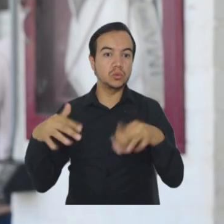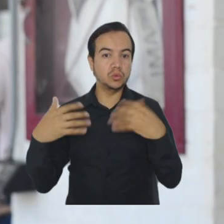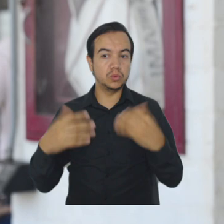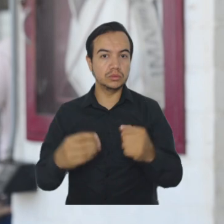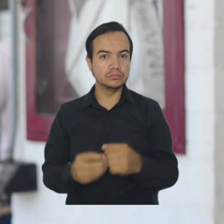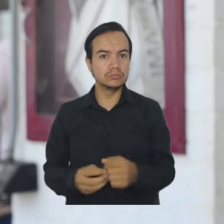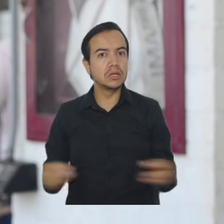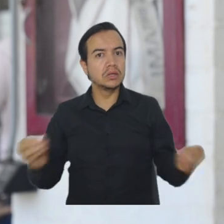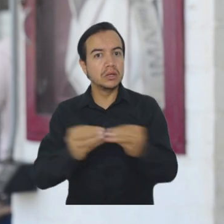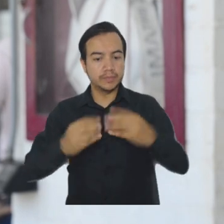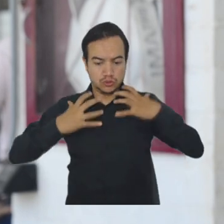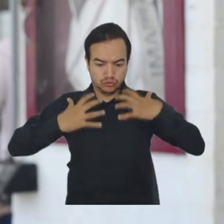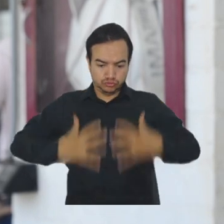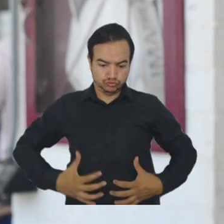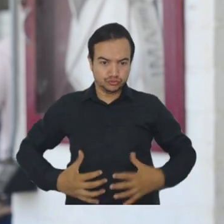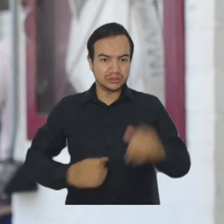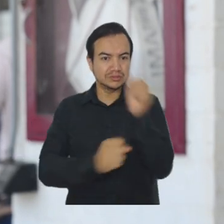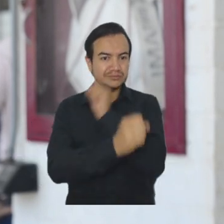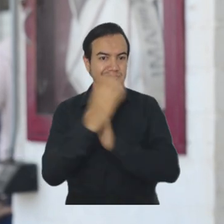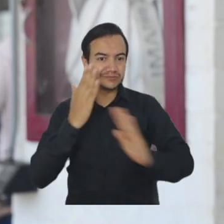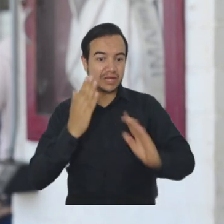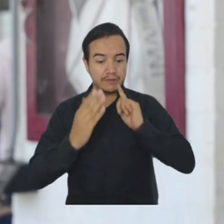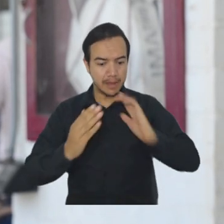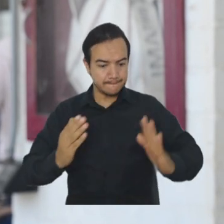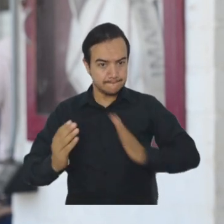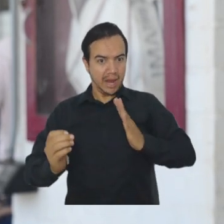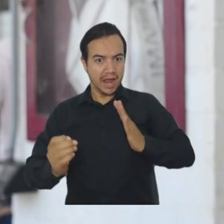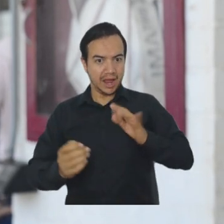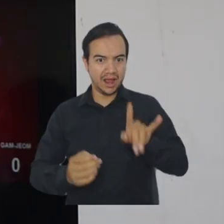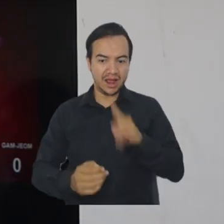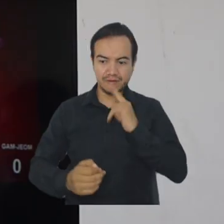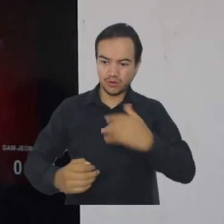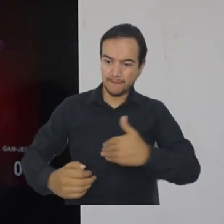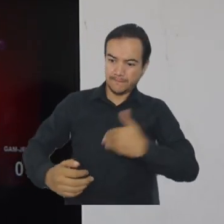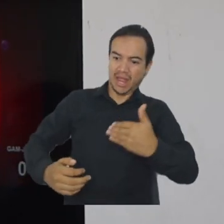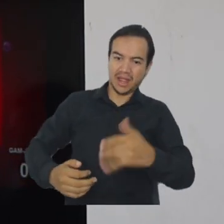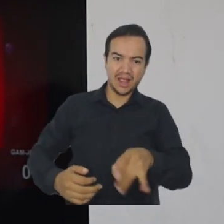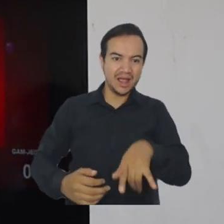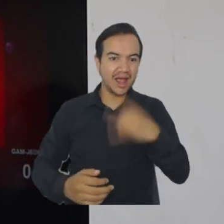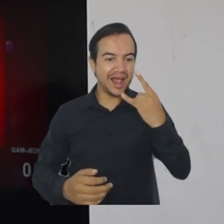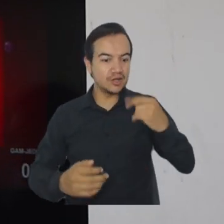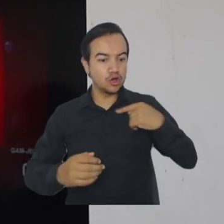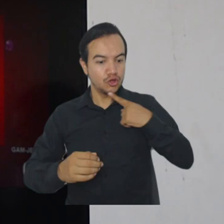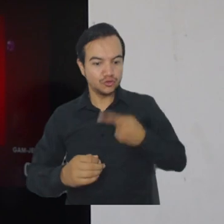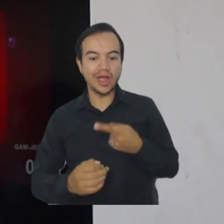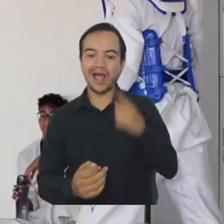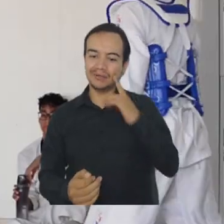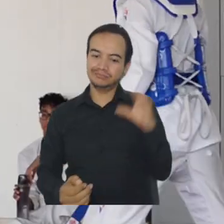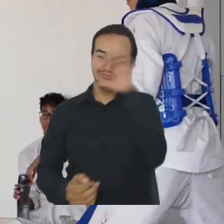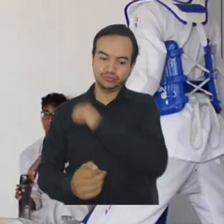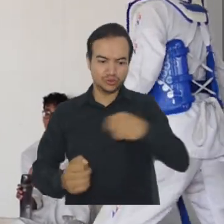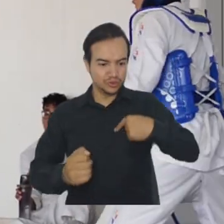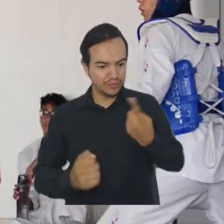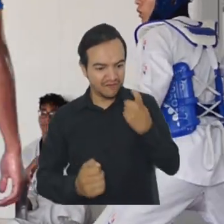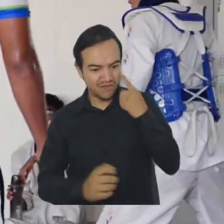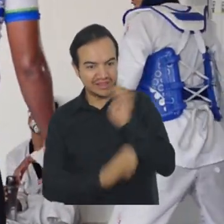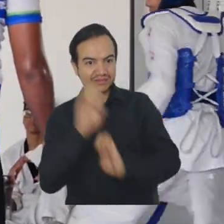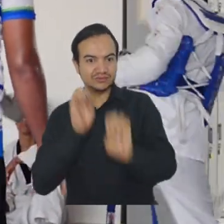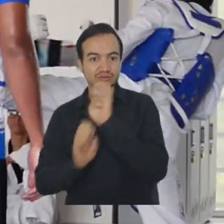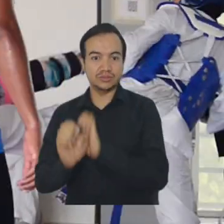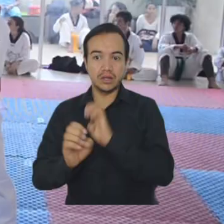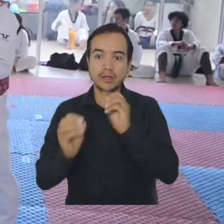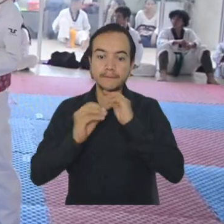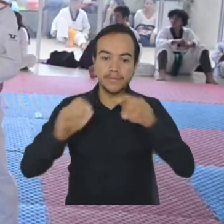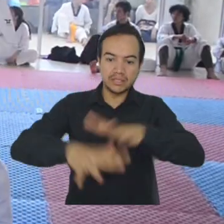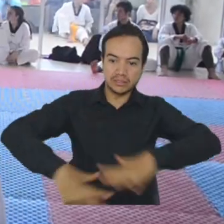la implementación electrónica, que es un material que prácticamente se nos dificulta tener, al menos en nuestra zona. Las instalaciones están